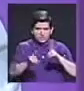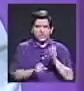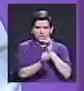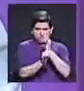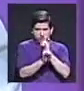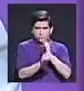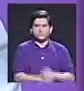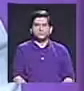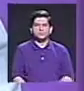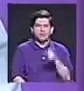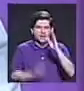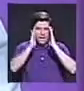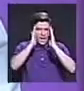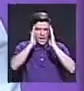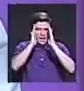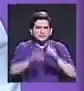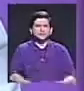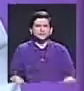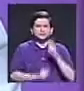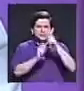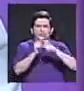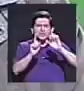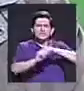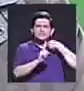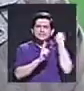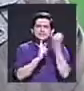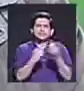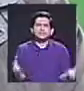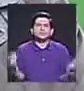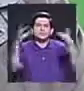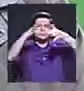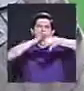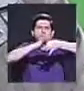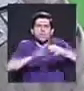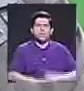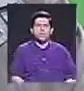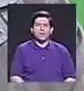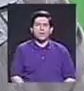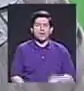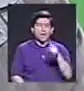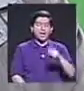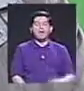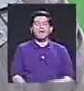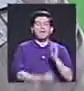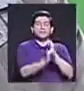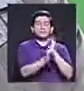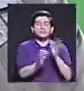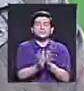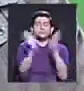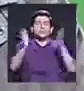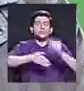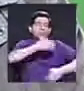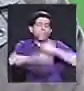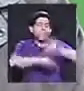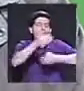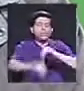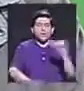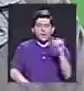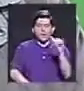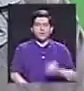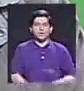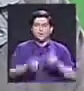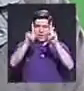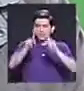va dirigido a puntos más concretos que tienen que ver con la vida de las instituciones públicas, con la vida de